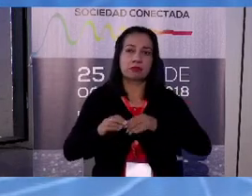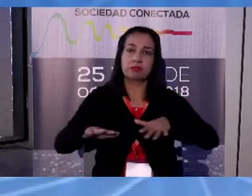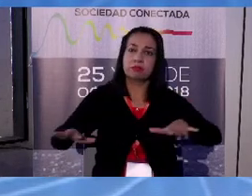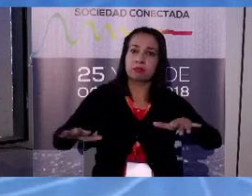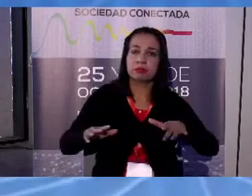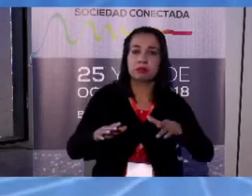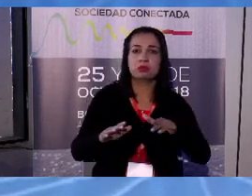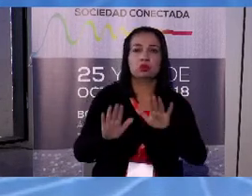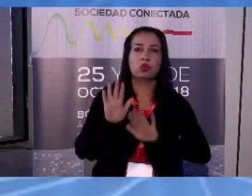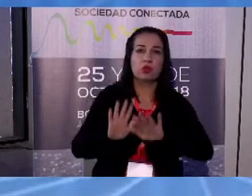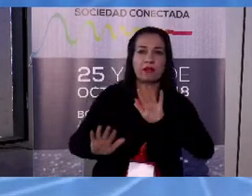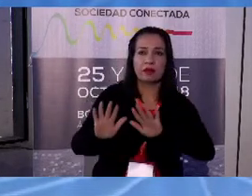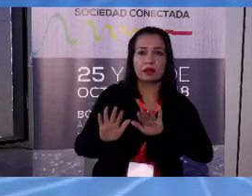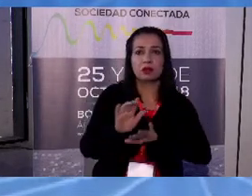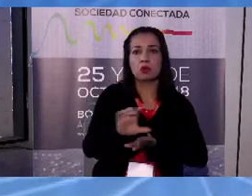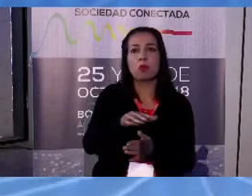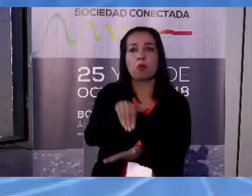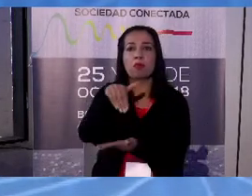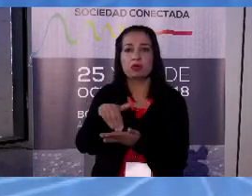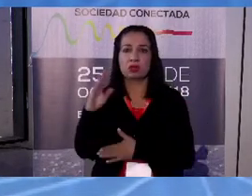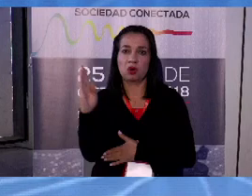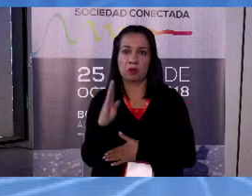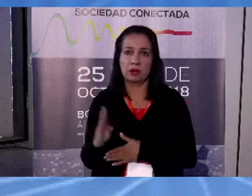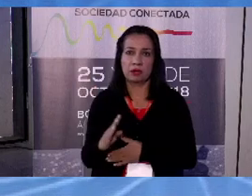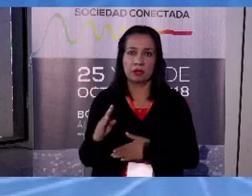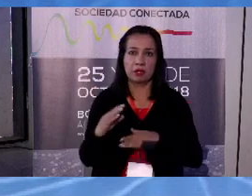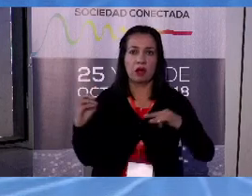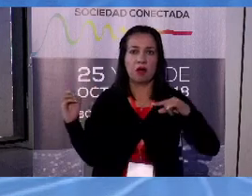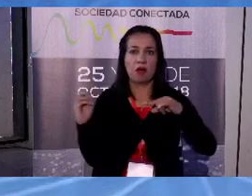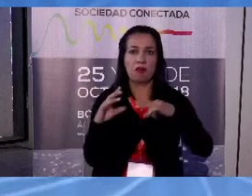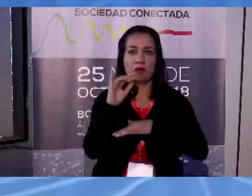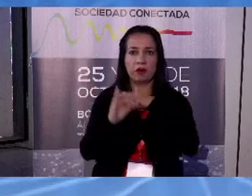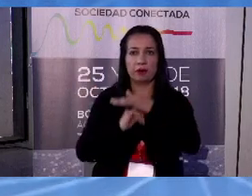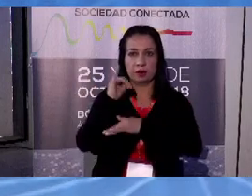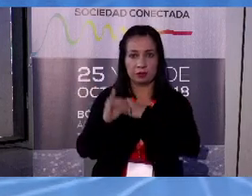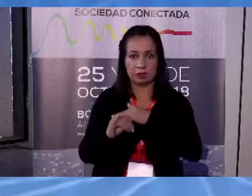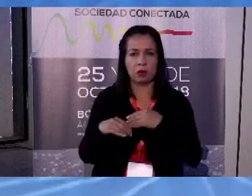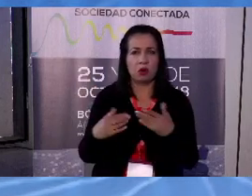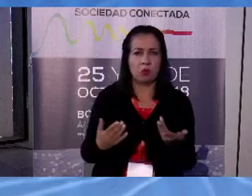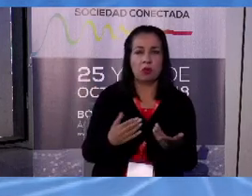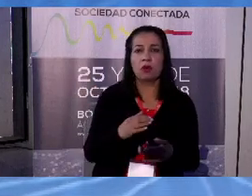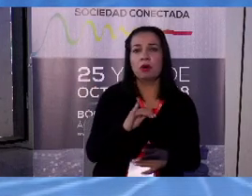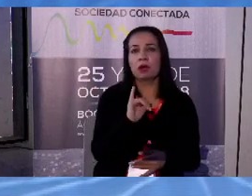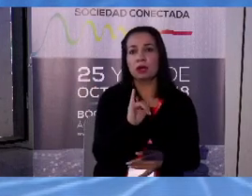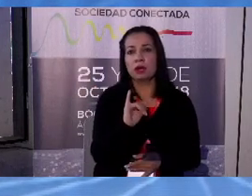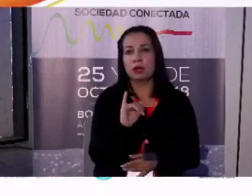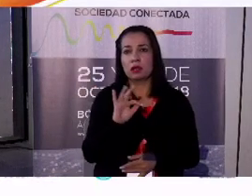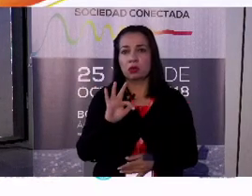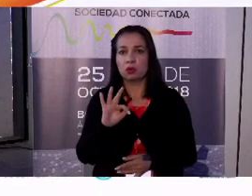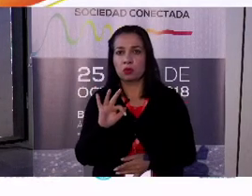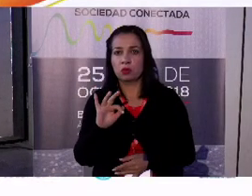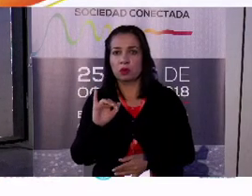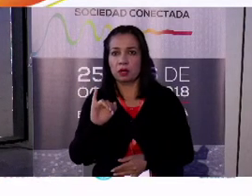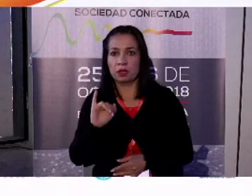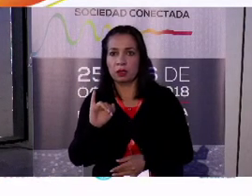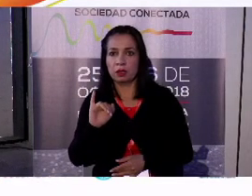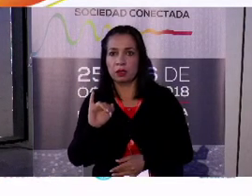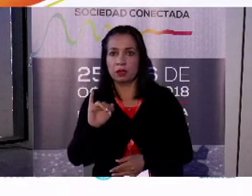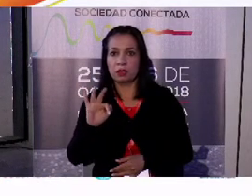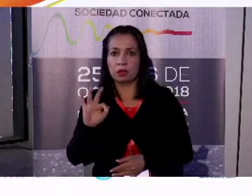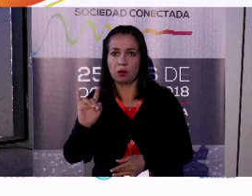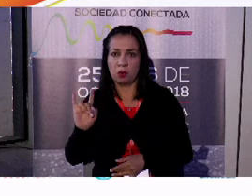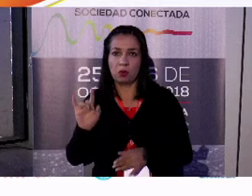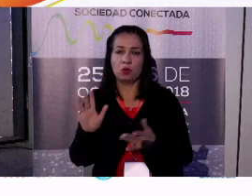posiciones brasileras en foros internacionales como la itu y saitec el señor